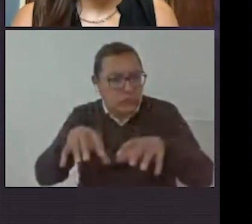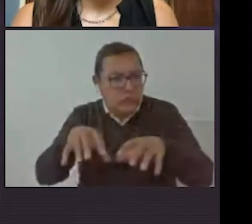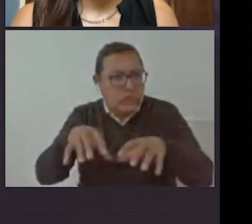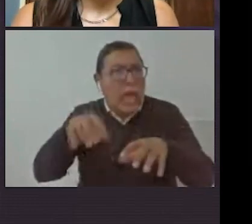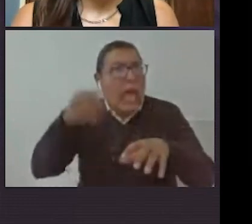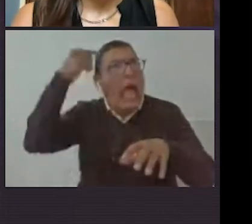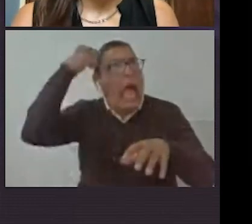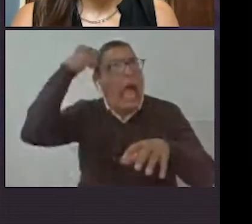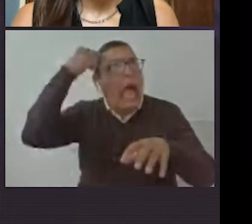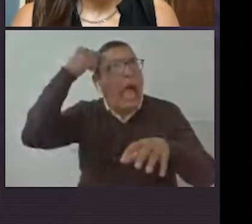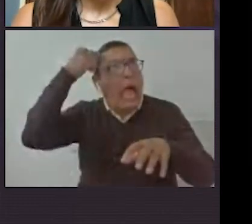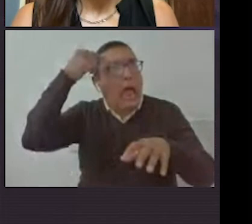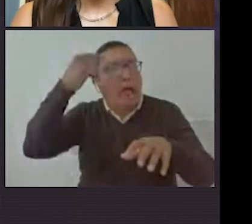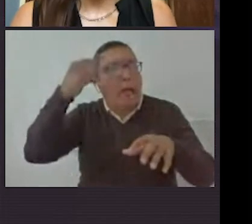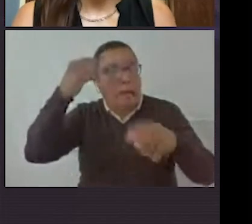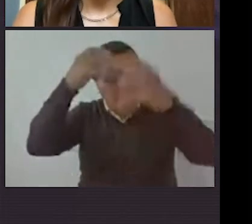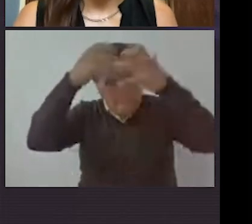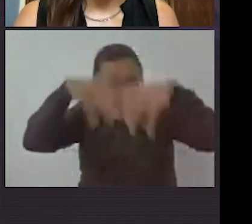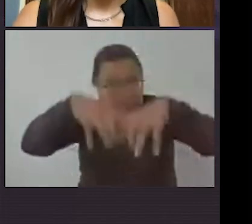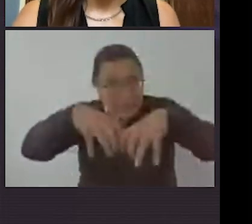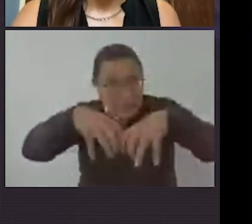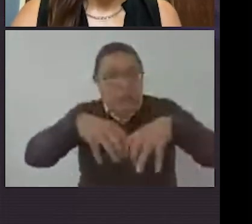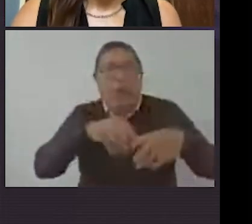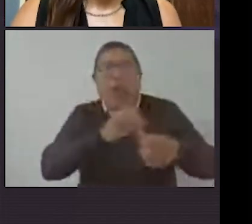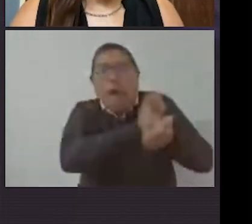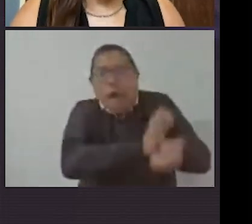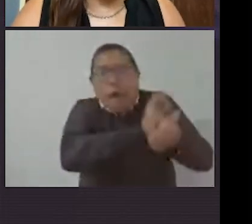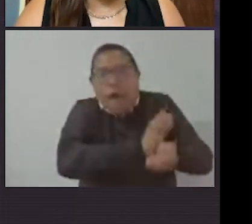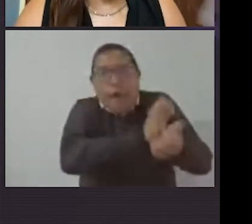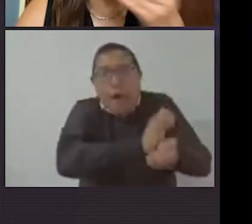estaca y esa soga.